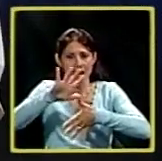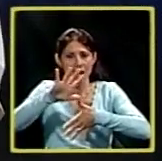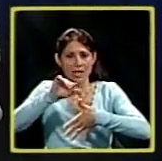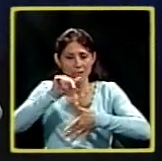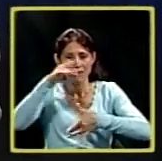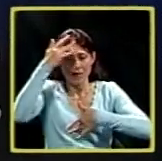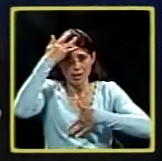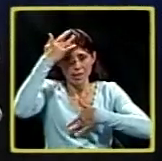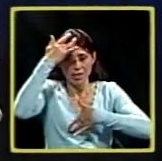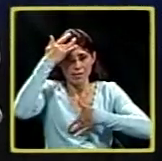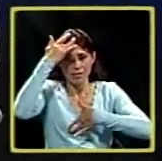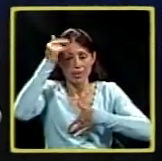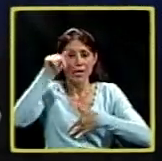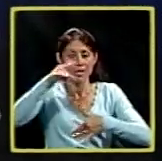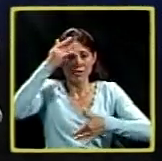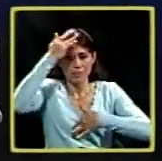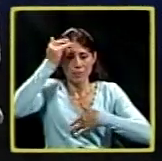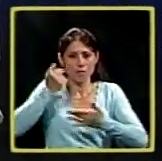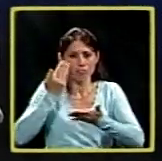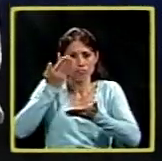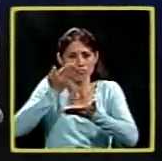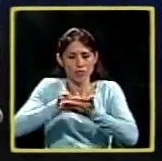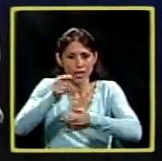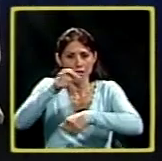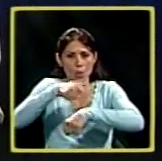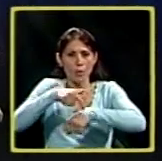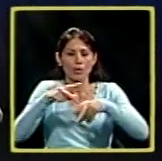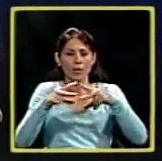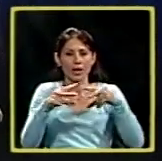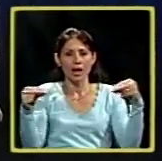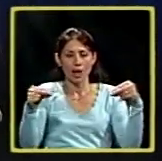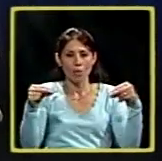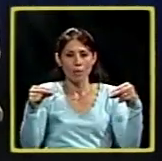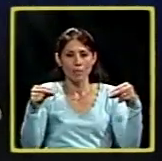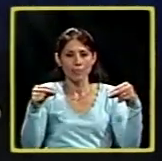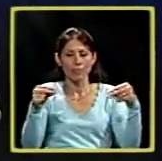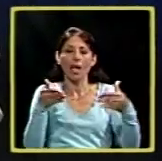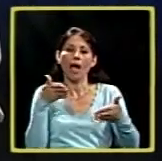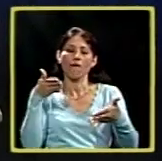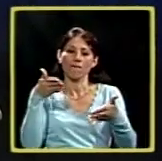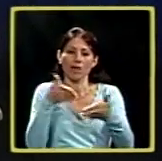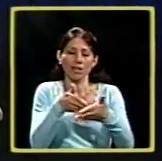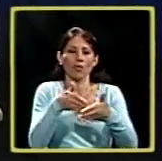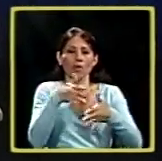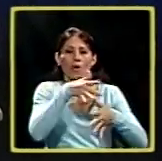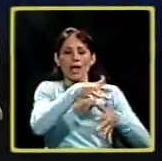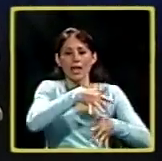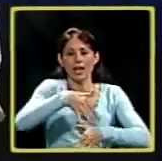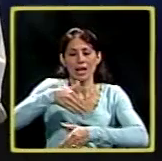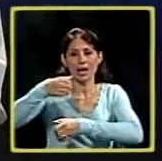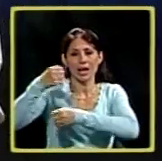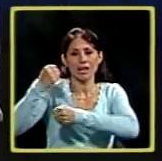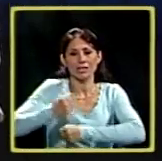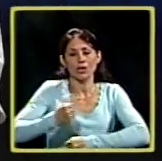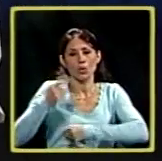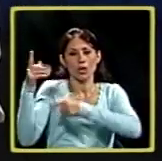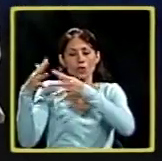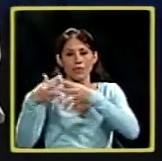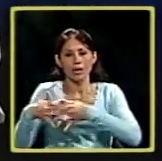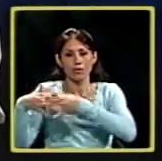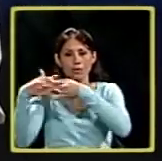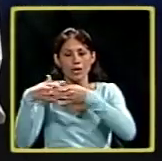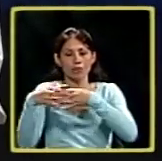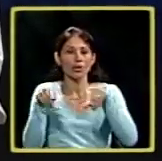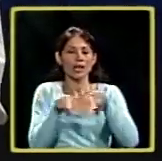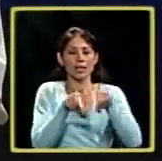que le tocó llegar en ese momento a Nicaragua, afectó el ejército de los filibusteros y afectó al